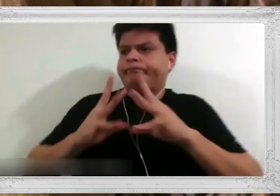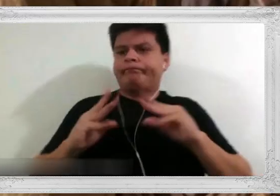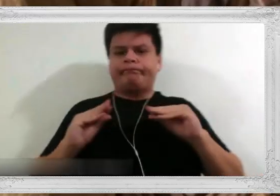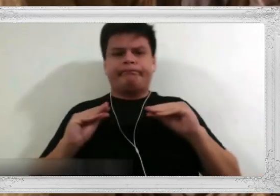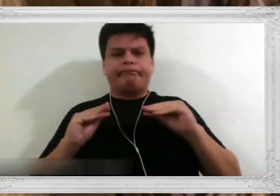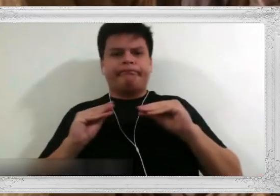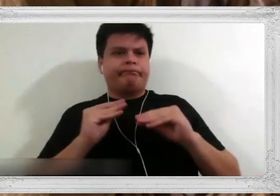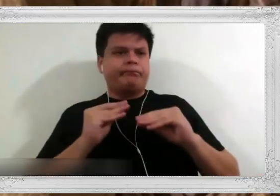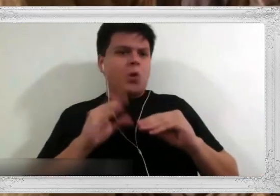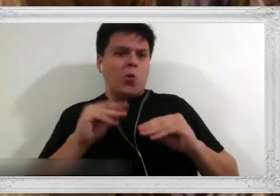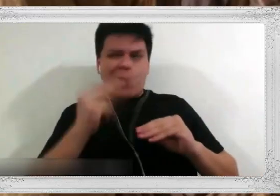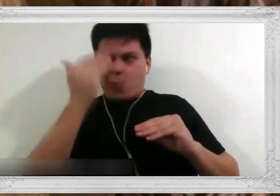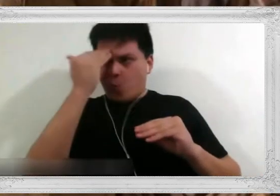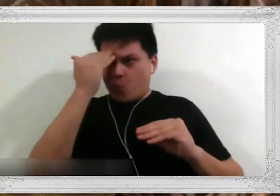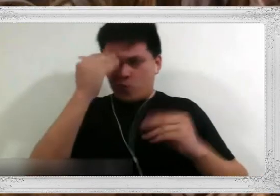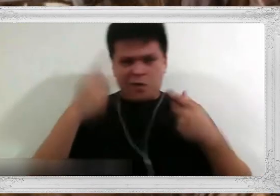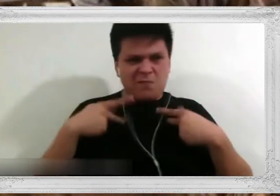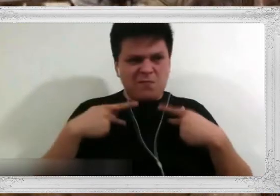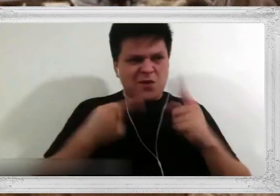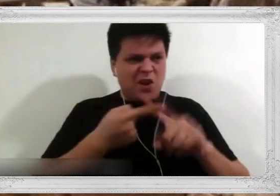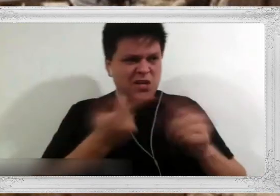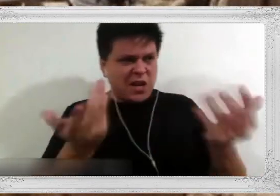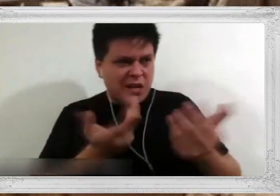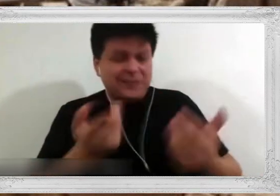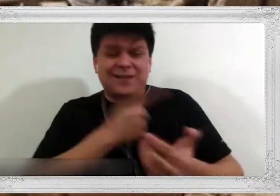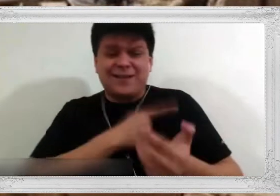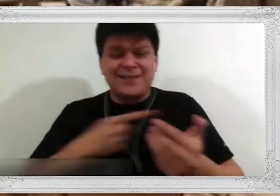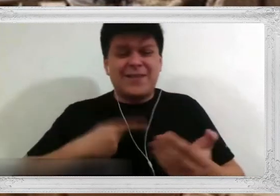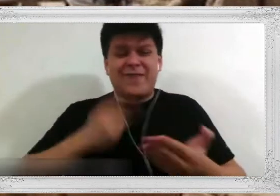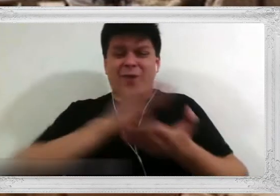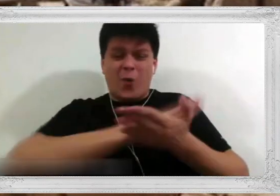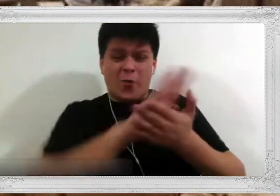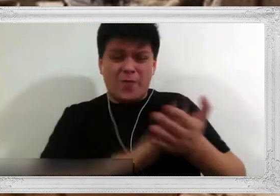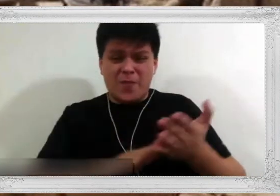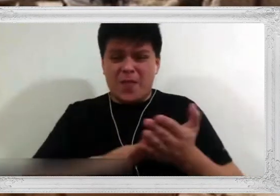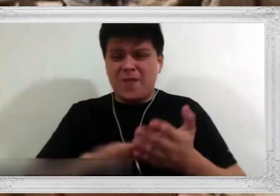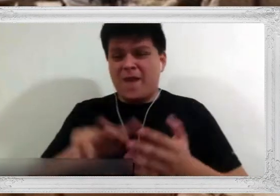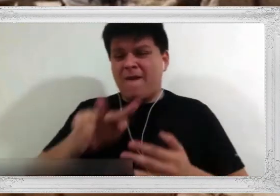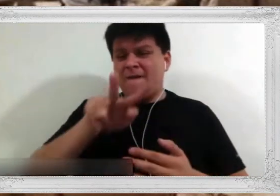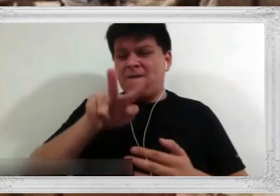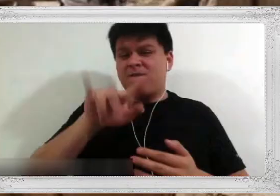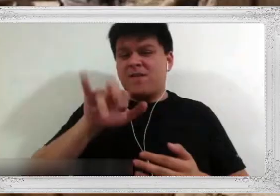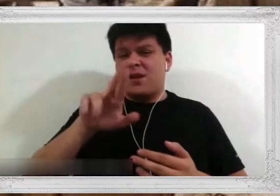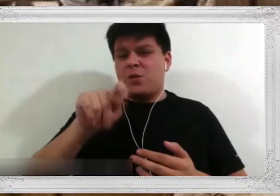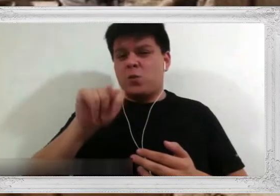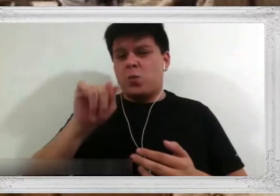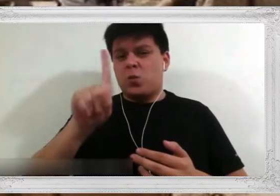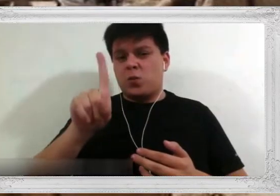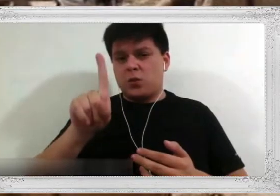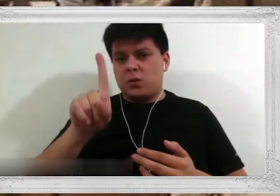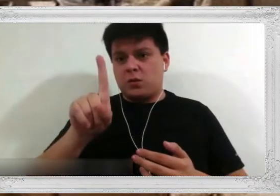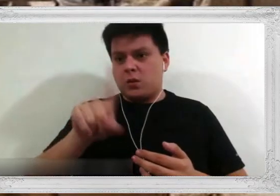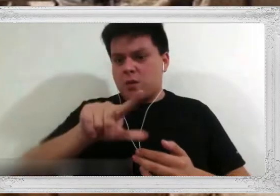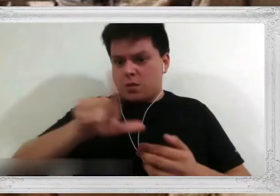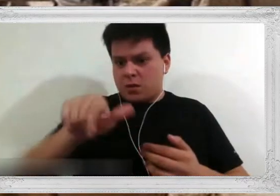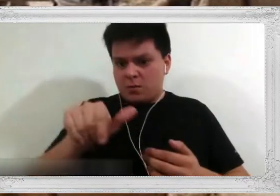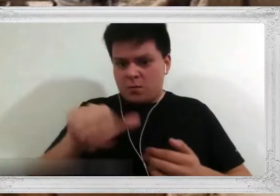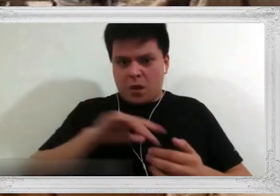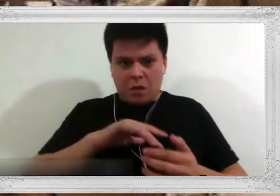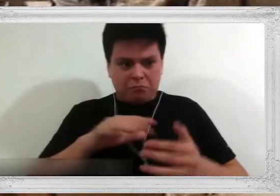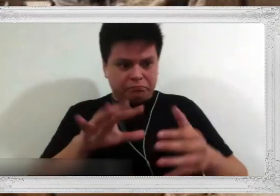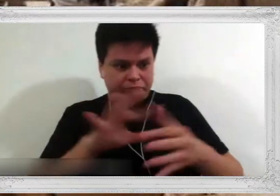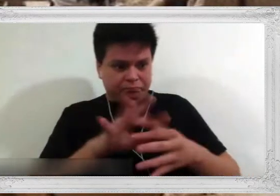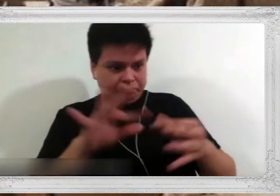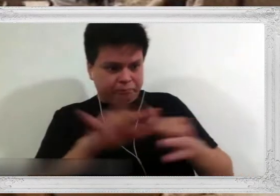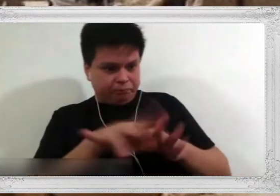demás y vivir la virtud de la humildad. Y después de haber presentado un ejemplo de